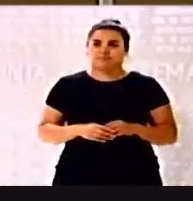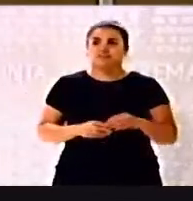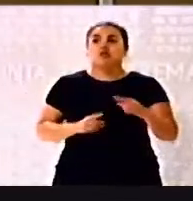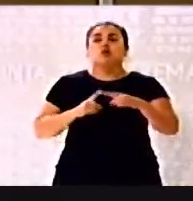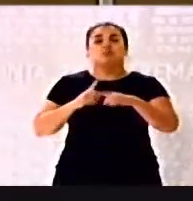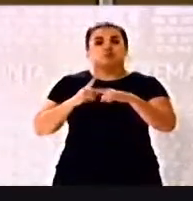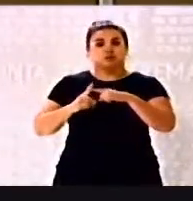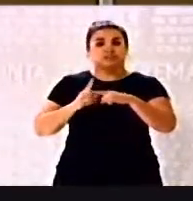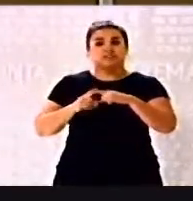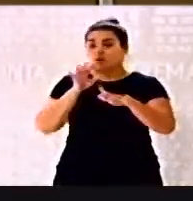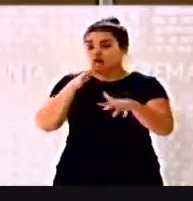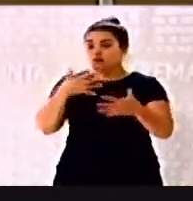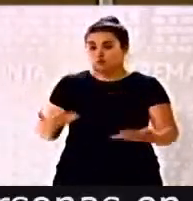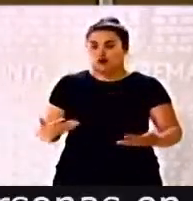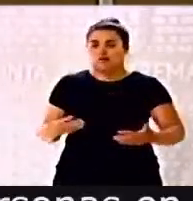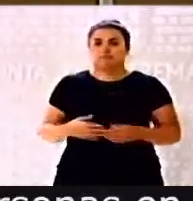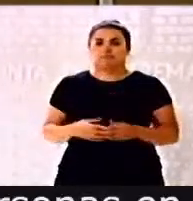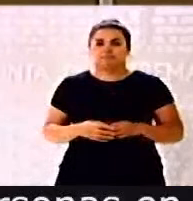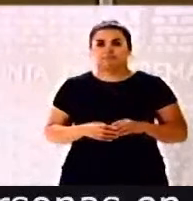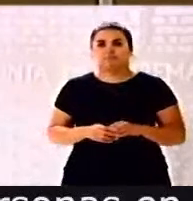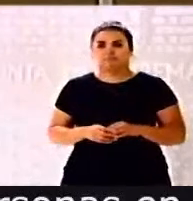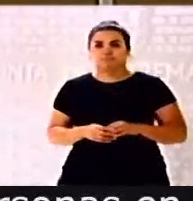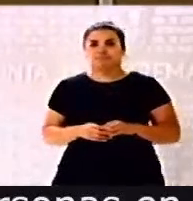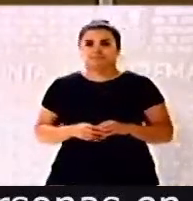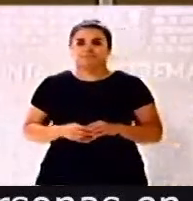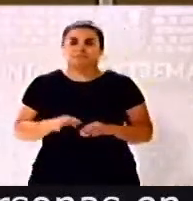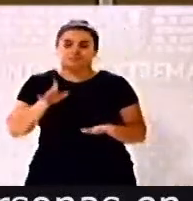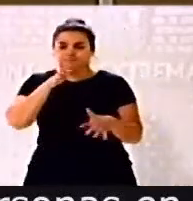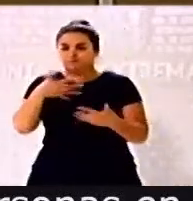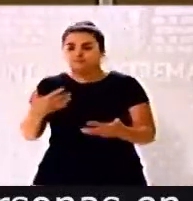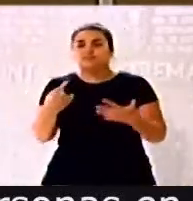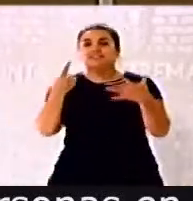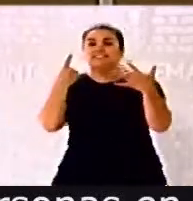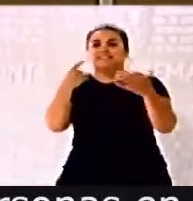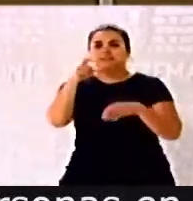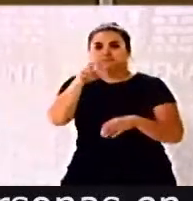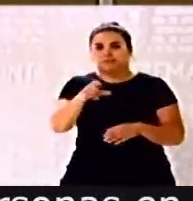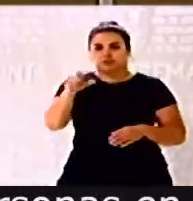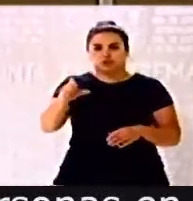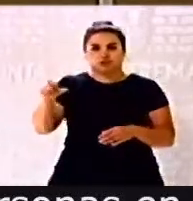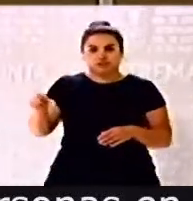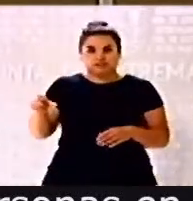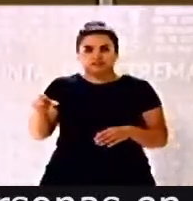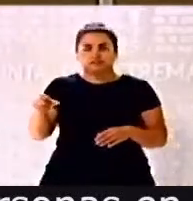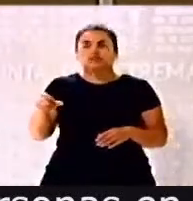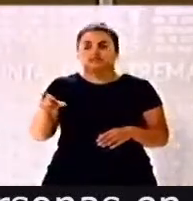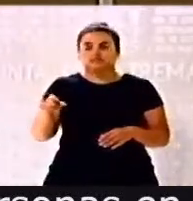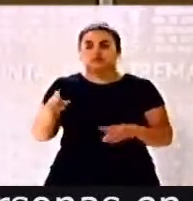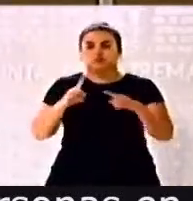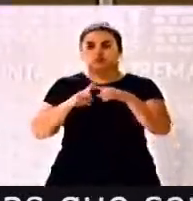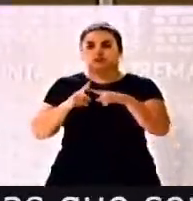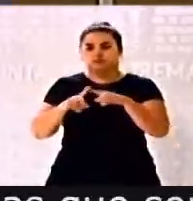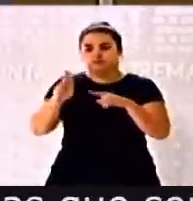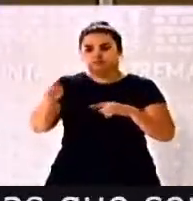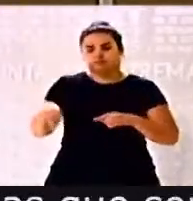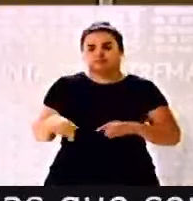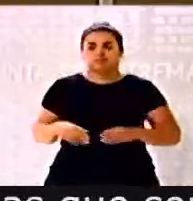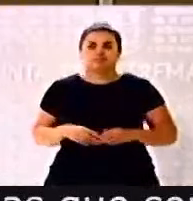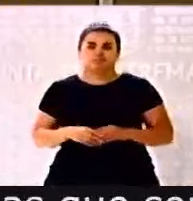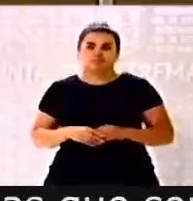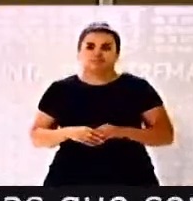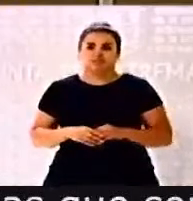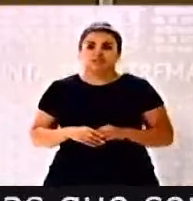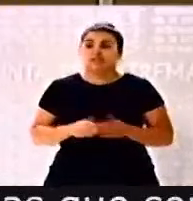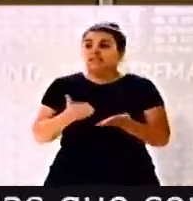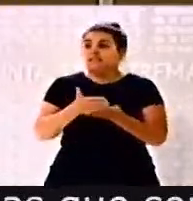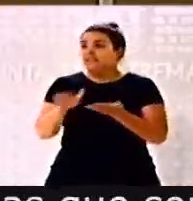positivos en el momento actual. En el momento actual son 6 personas las que son positivas y